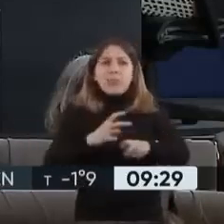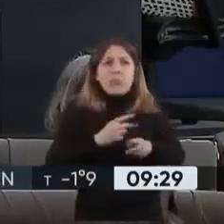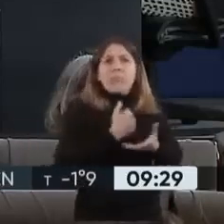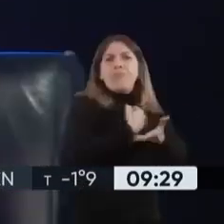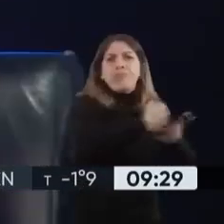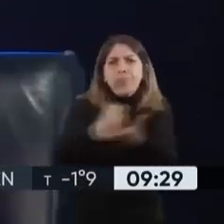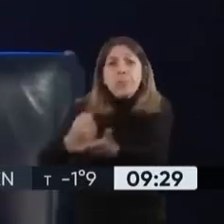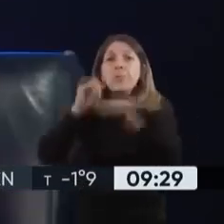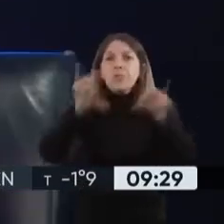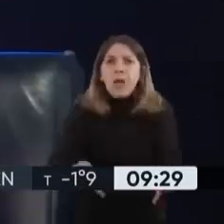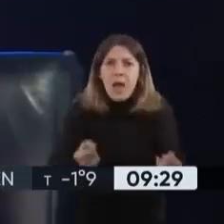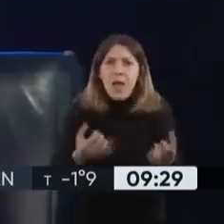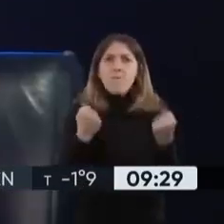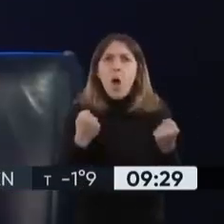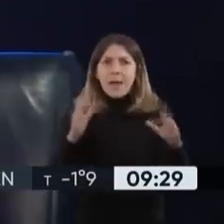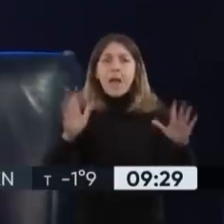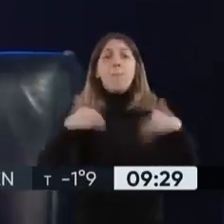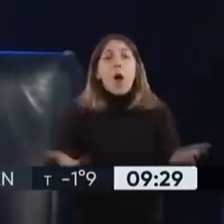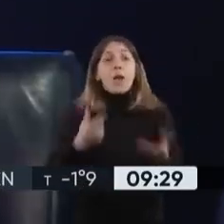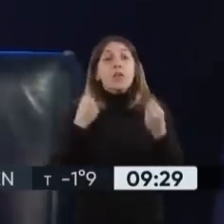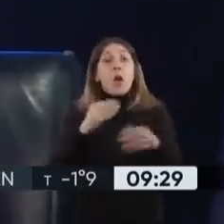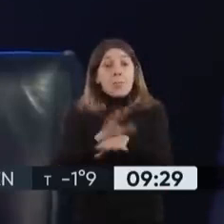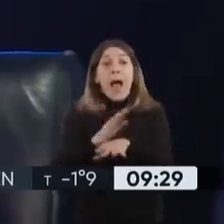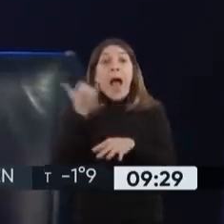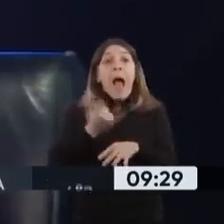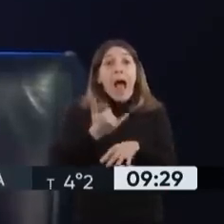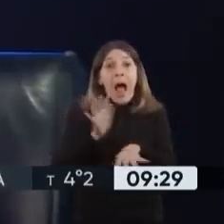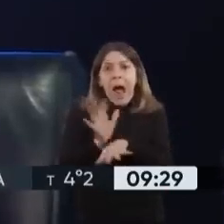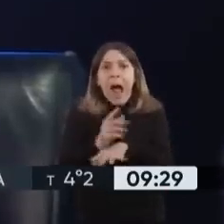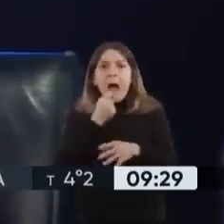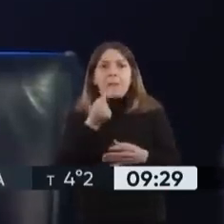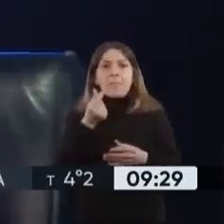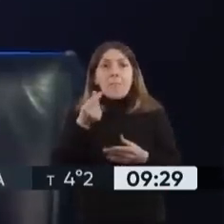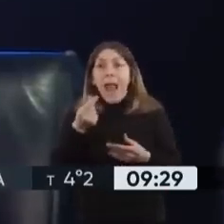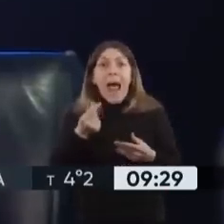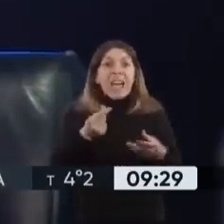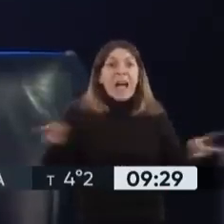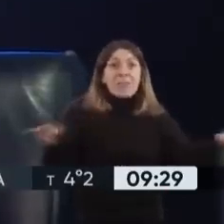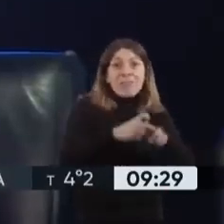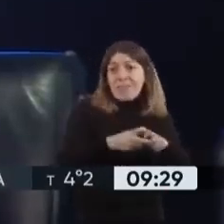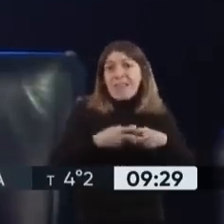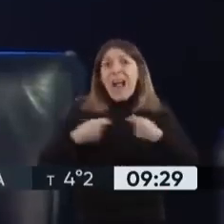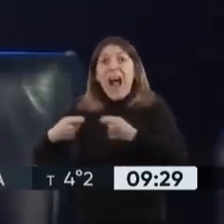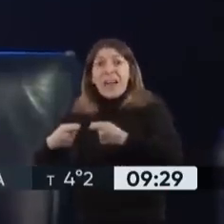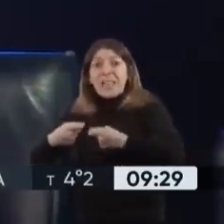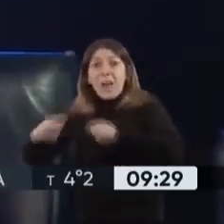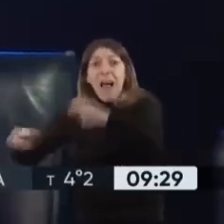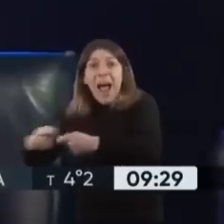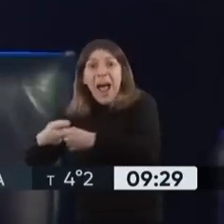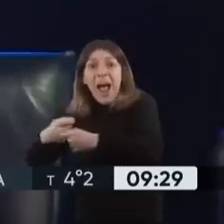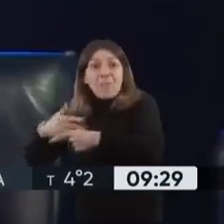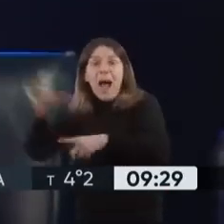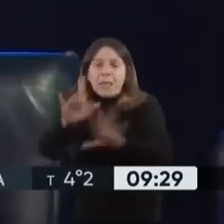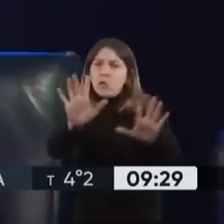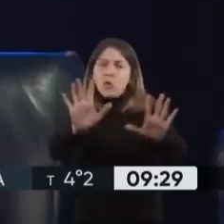anteriormente el déficit es un instrumento de política económica en situaciones inéditas como lo fue la pandemia